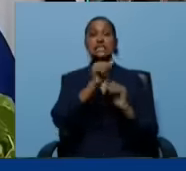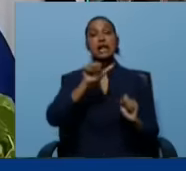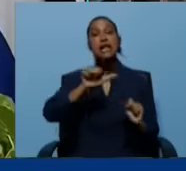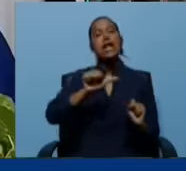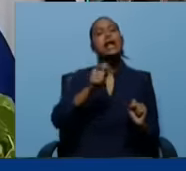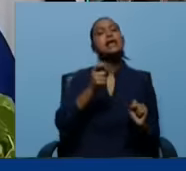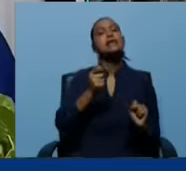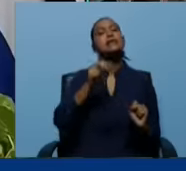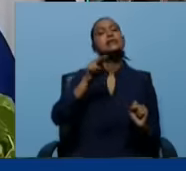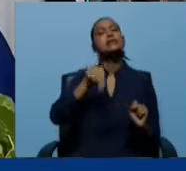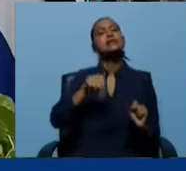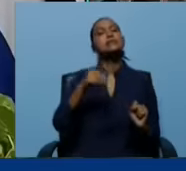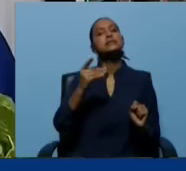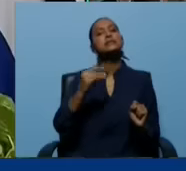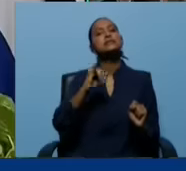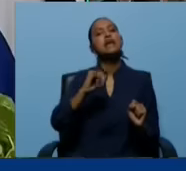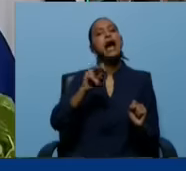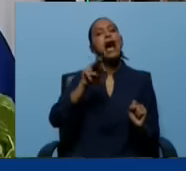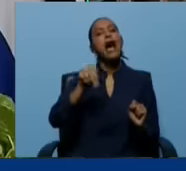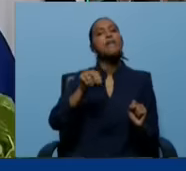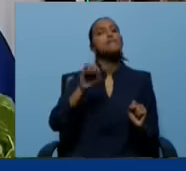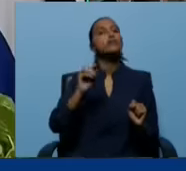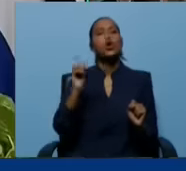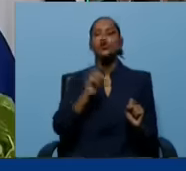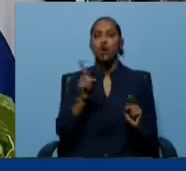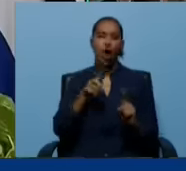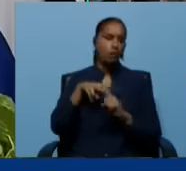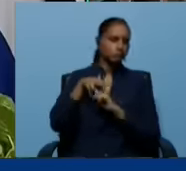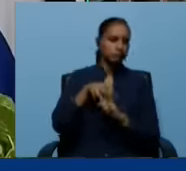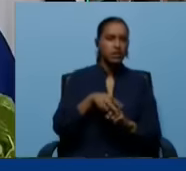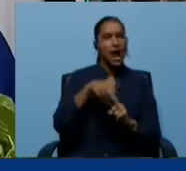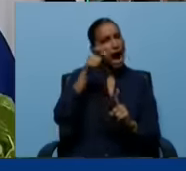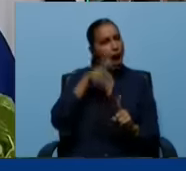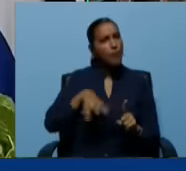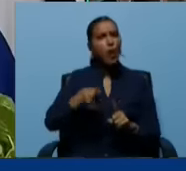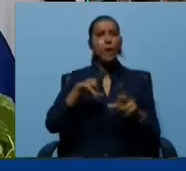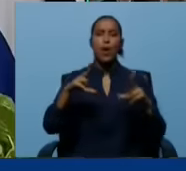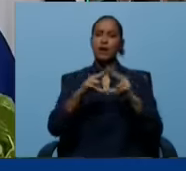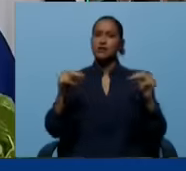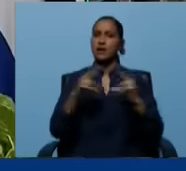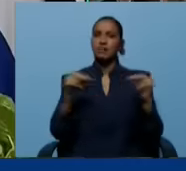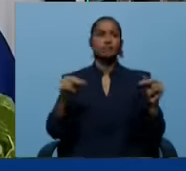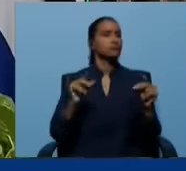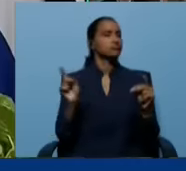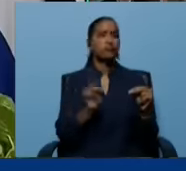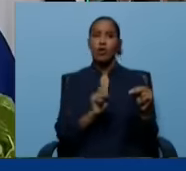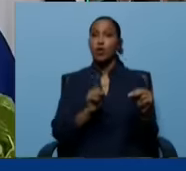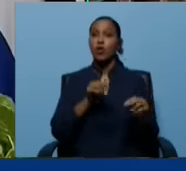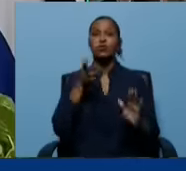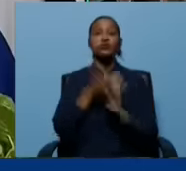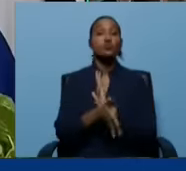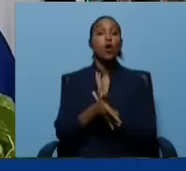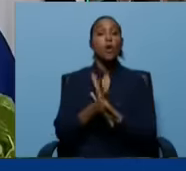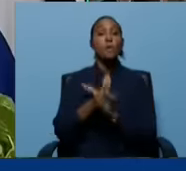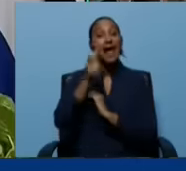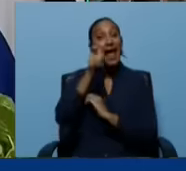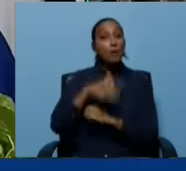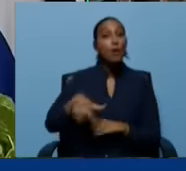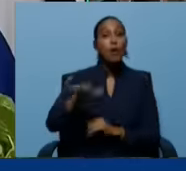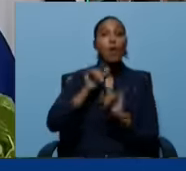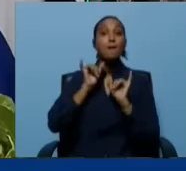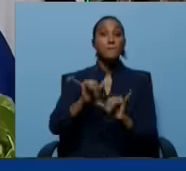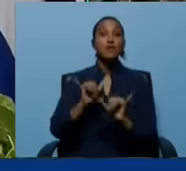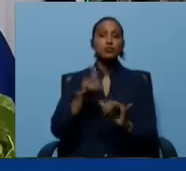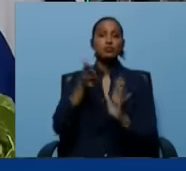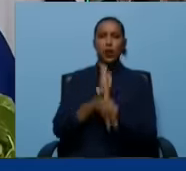no amedrentó al pueblo nicaragüense, sino que el pueblo empezó a librar luchas, guerrillas, batallas